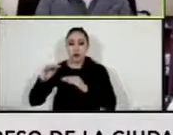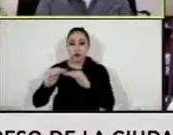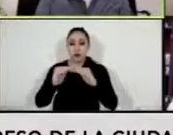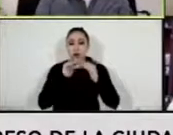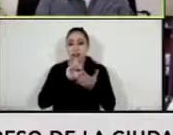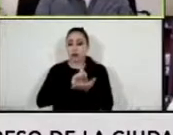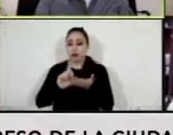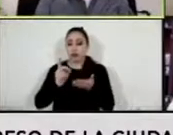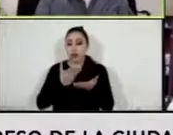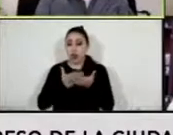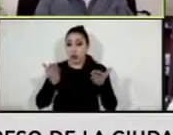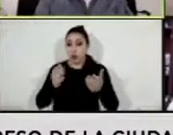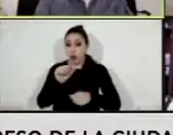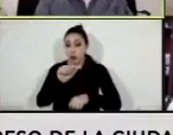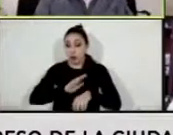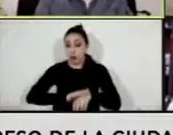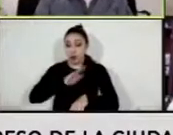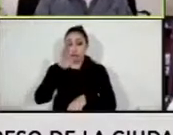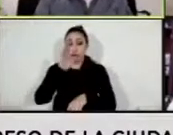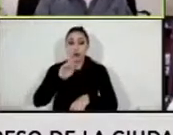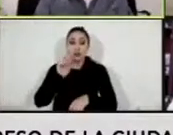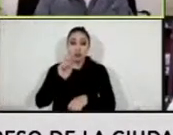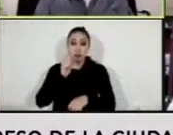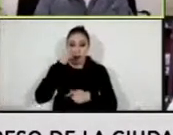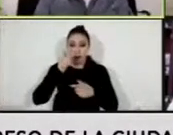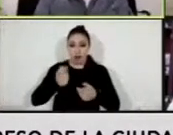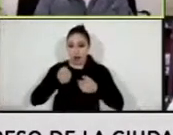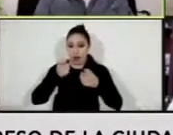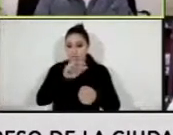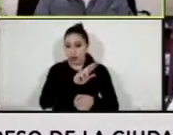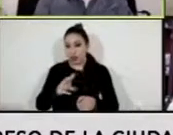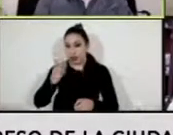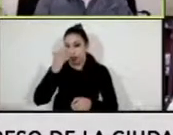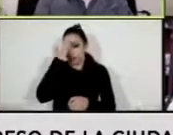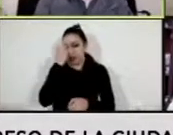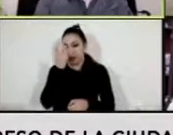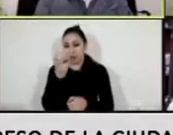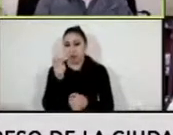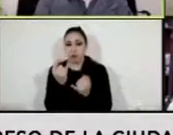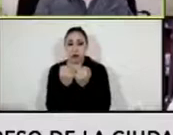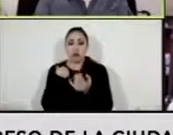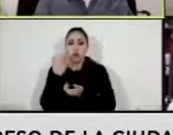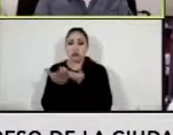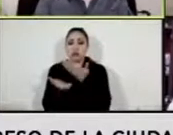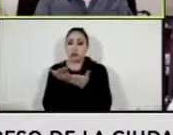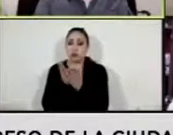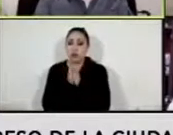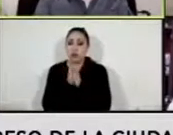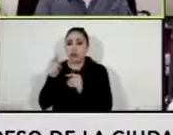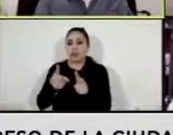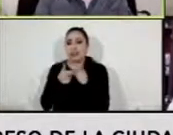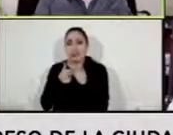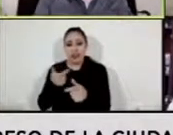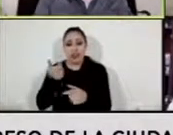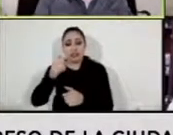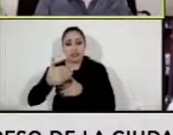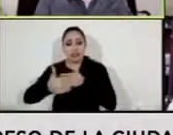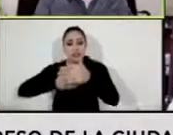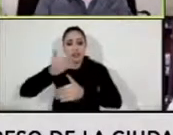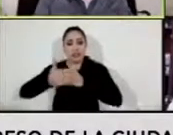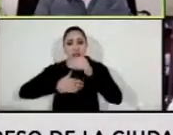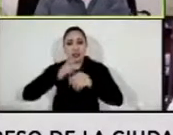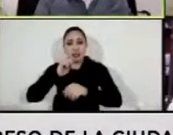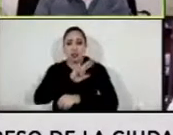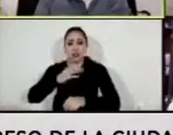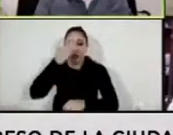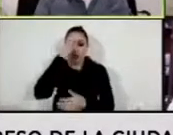además de galardonarlos, les pedimos continúen en esa lucha, pues el ejercicio de los derechos culturales